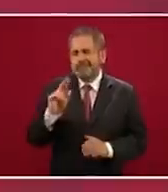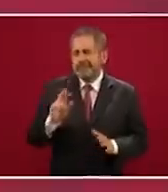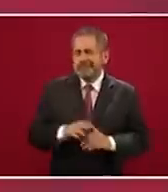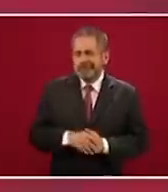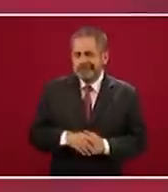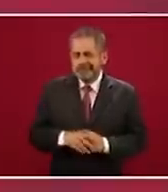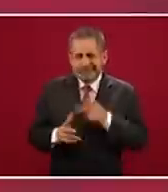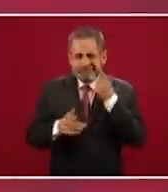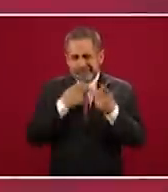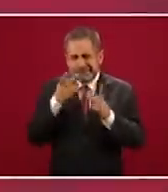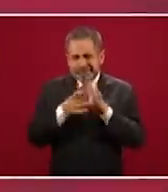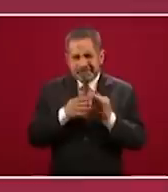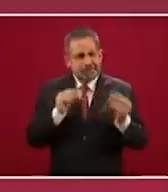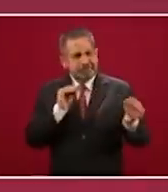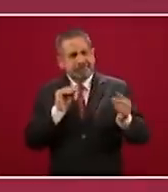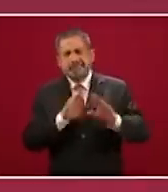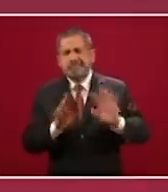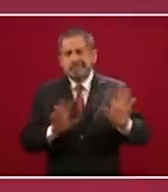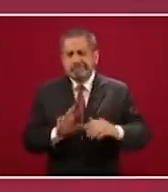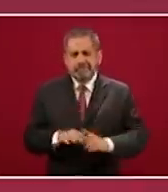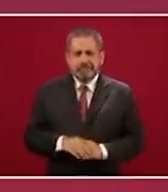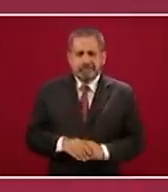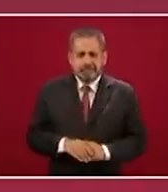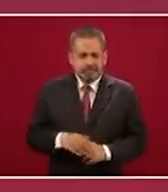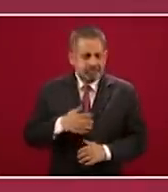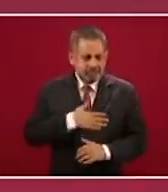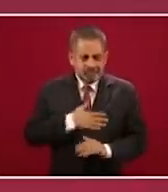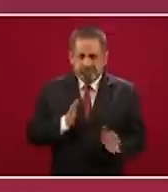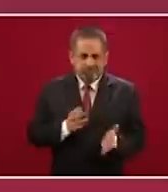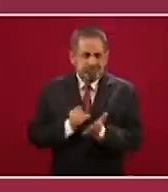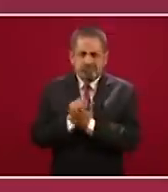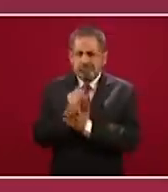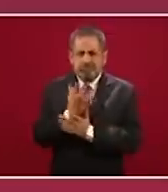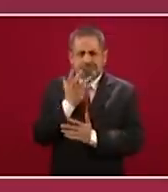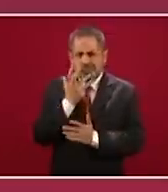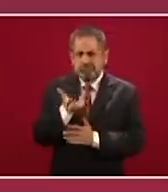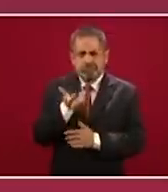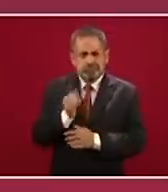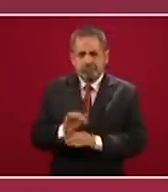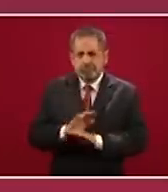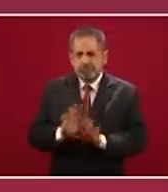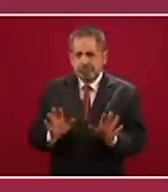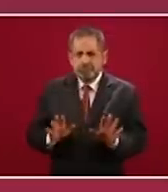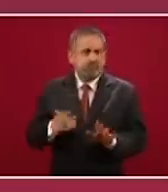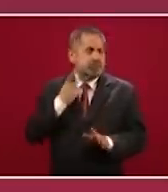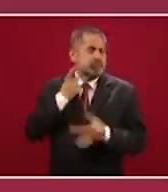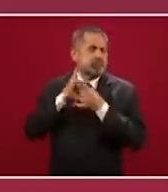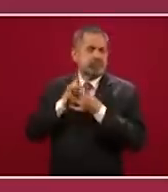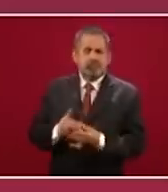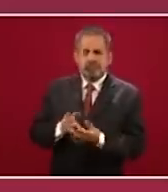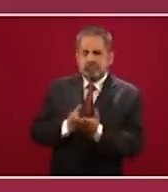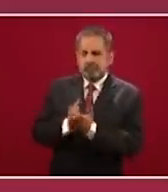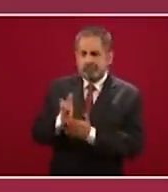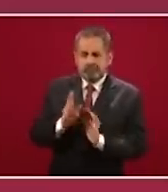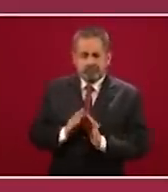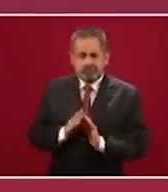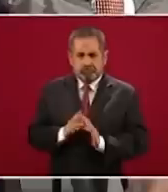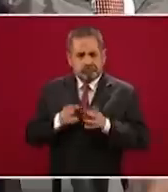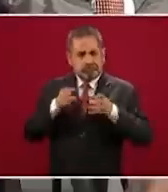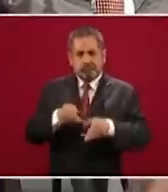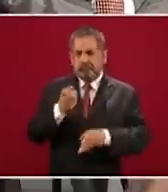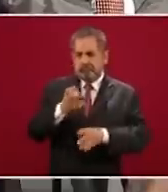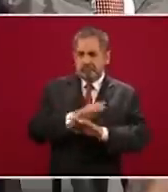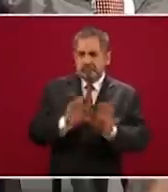no vamos a polemizar. Nosotros ya definimos una política en esta